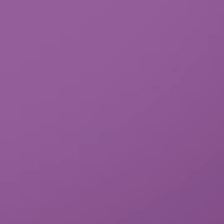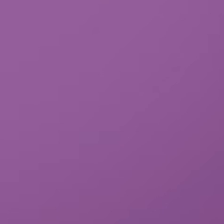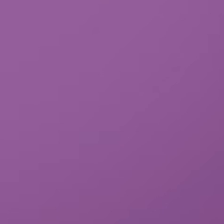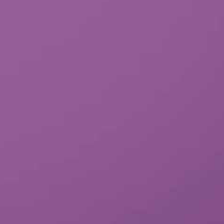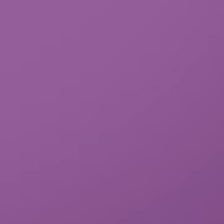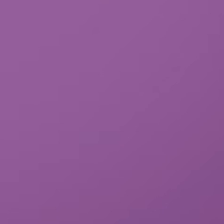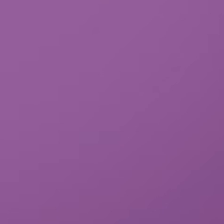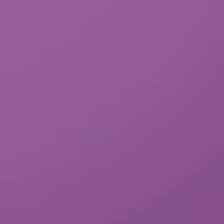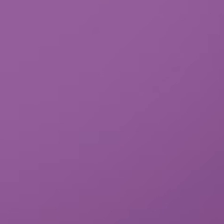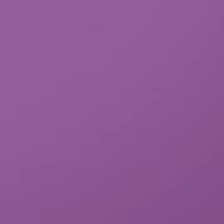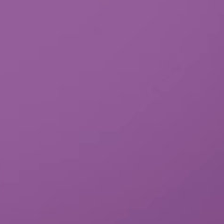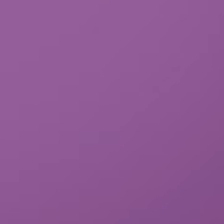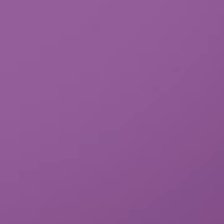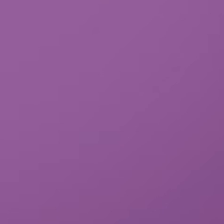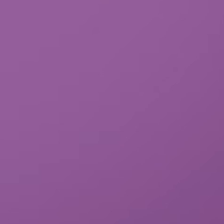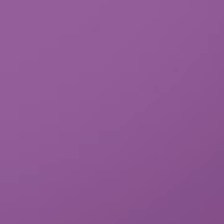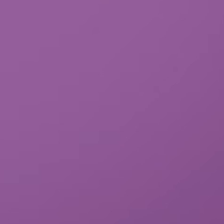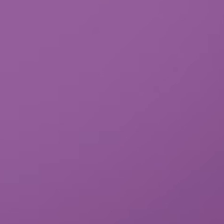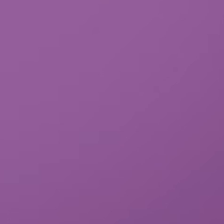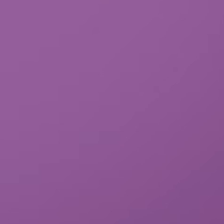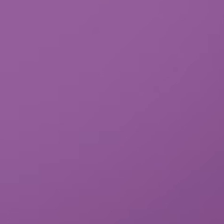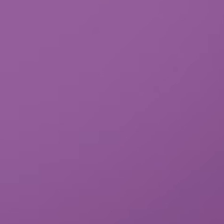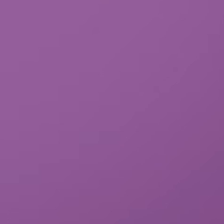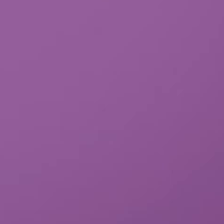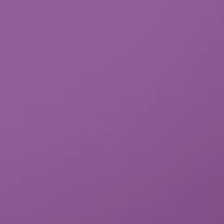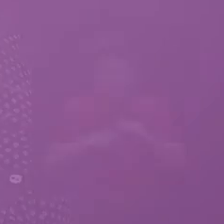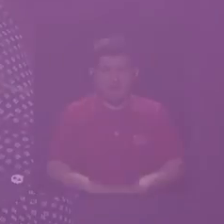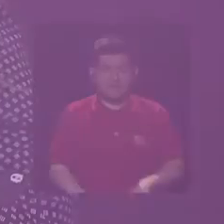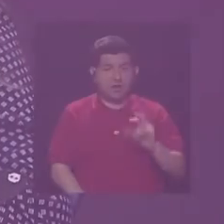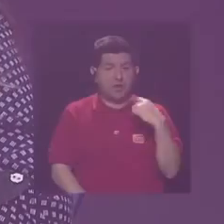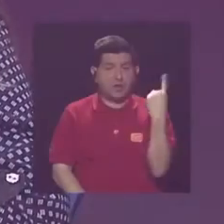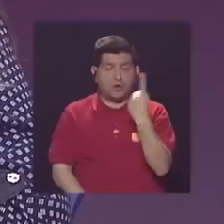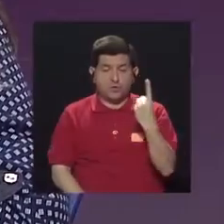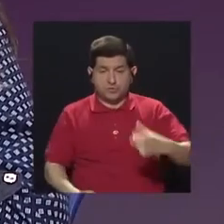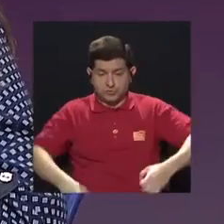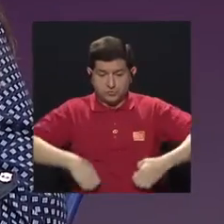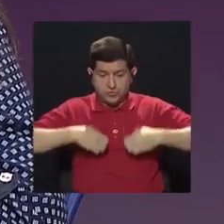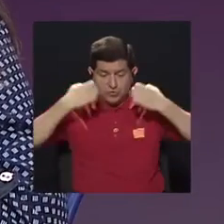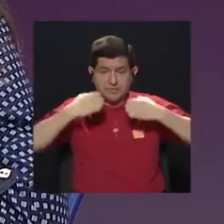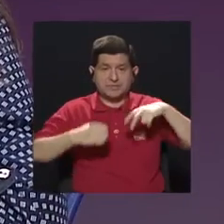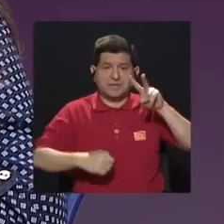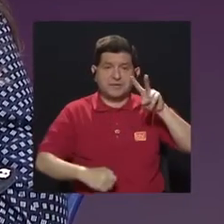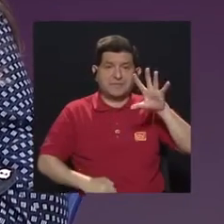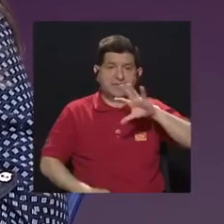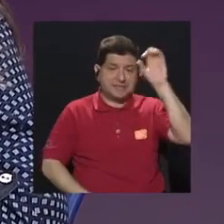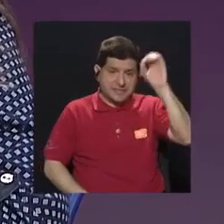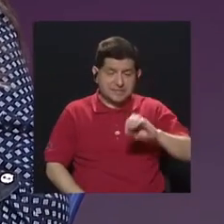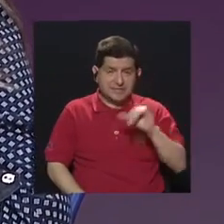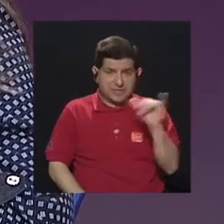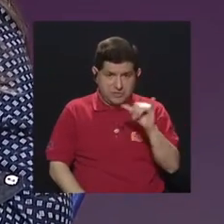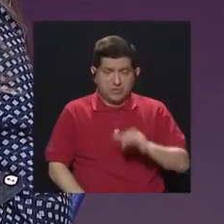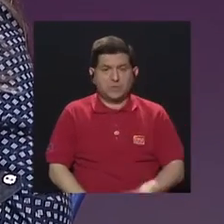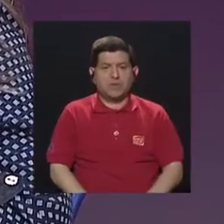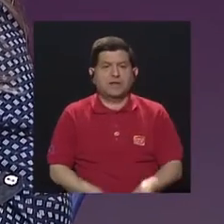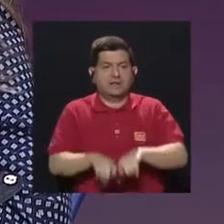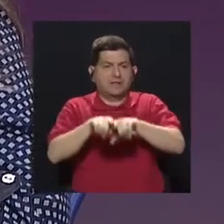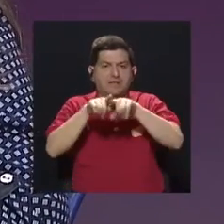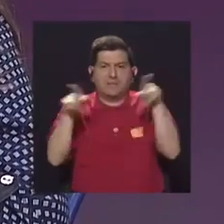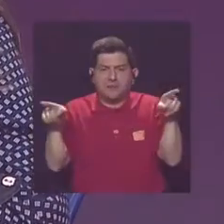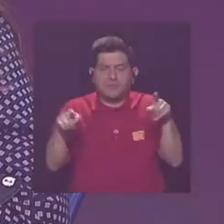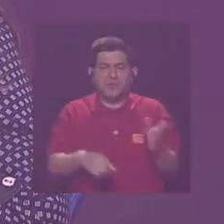sería caótico sería terrible no solamente que no existiera o que existiera tan solo en un 25 por ciento sino que además tampoco